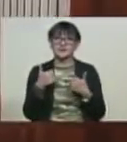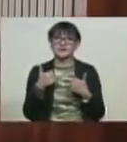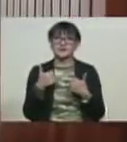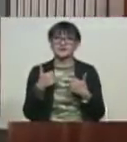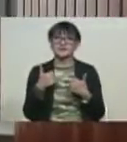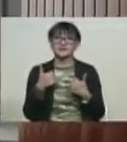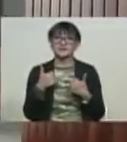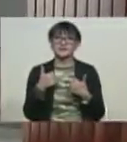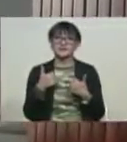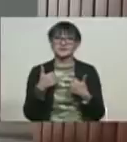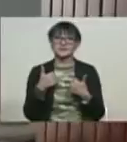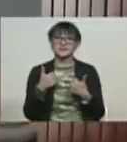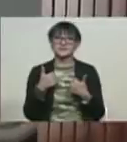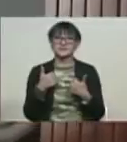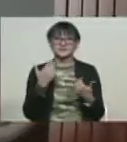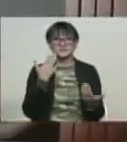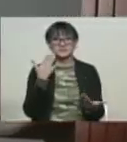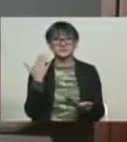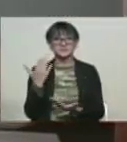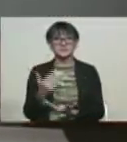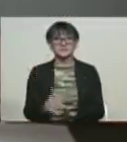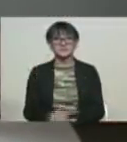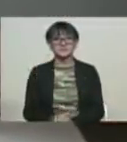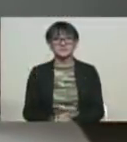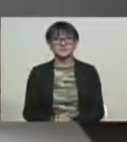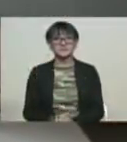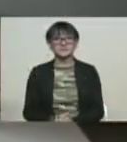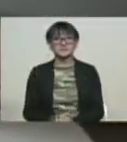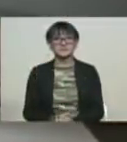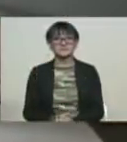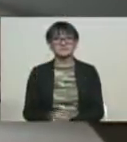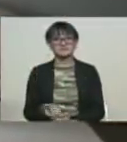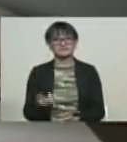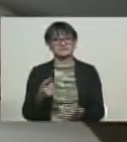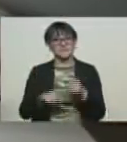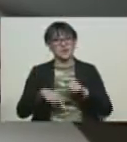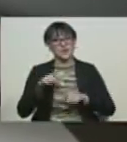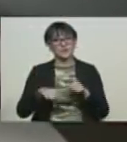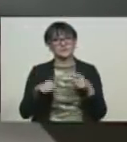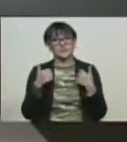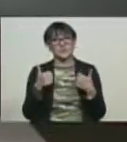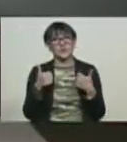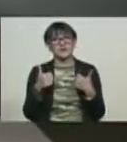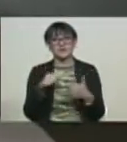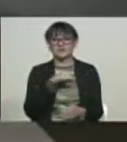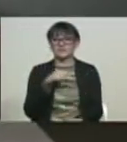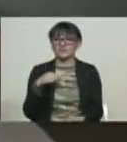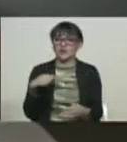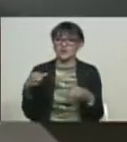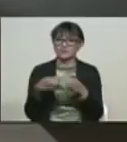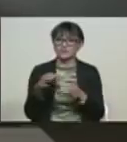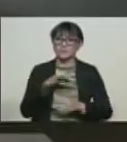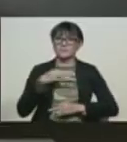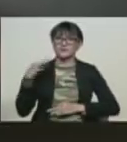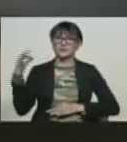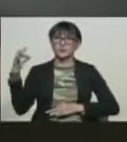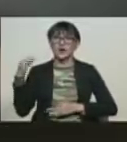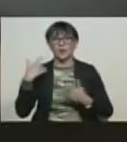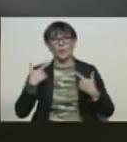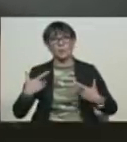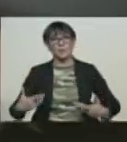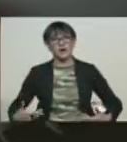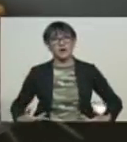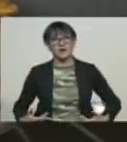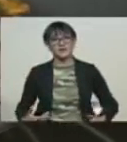amor, bueno, nos redunda en beneficios individuales, colectivos, espirituales,